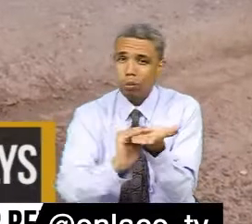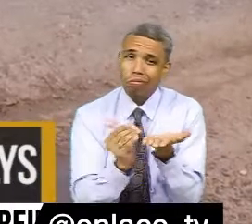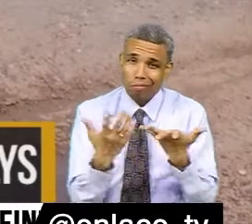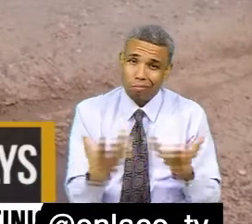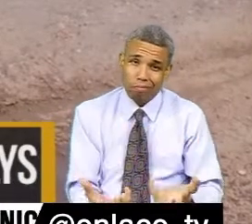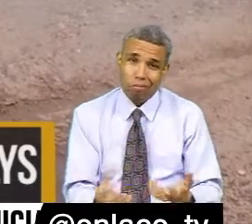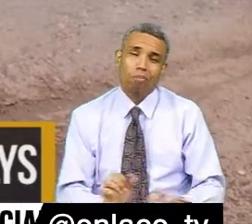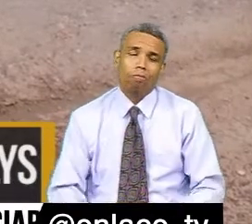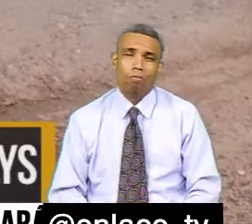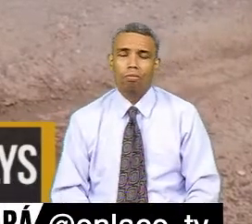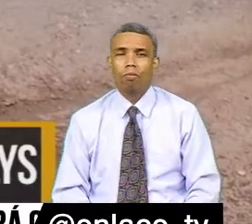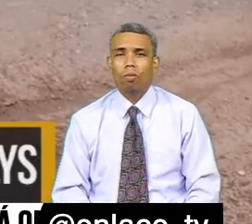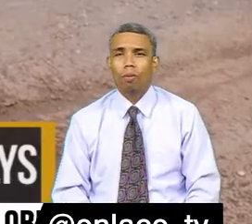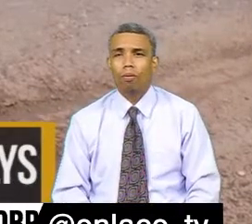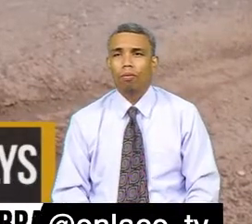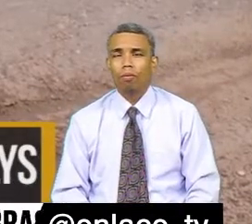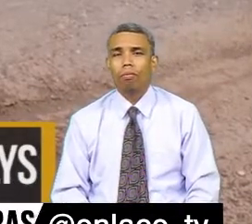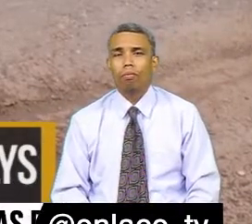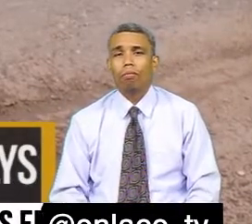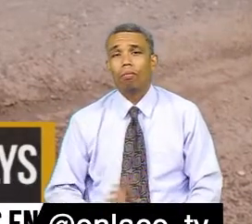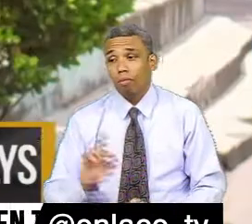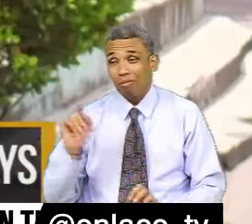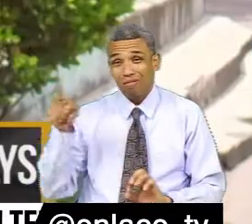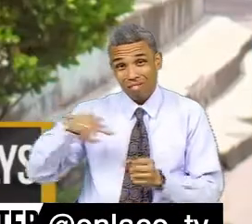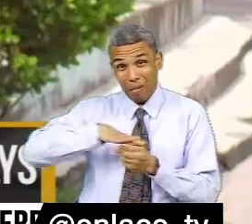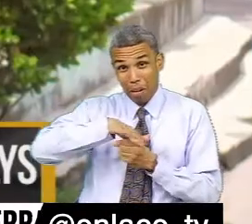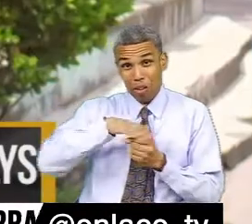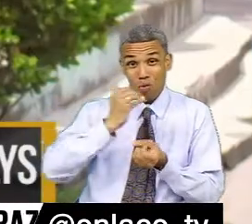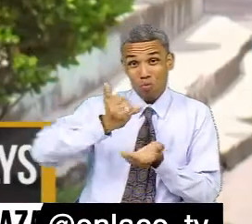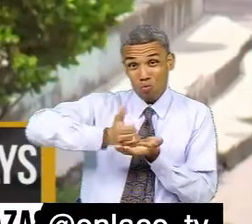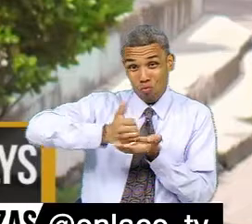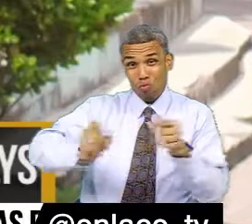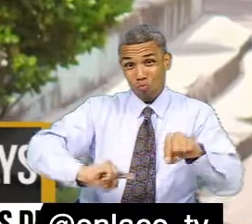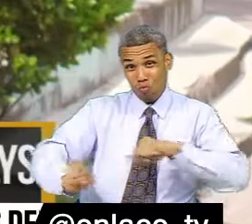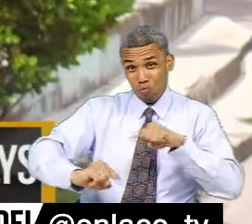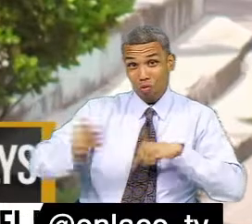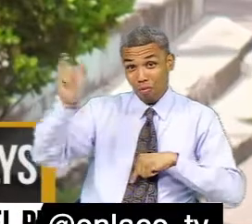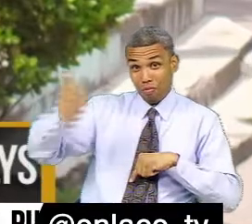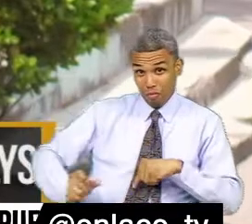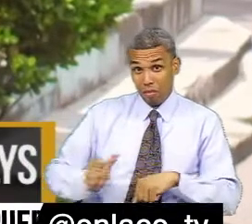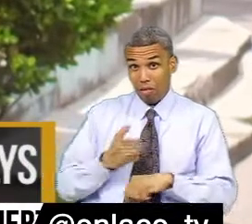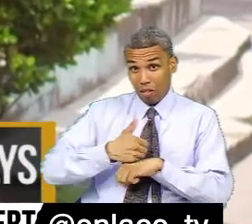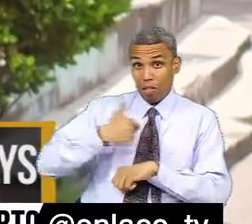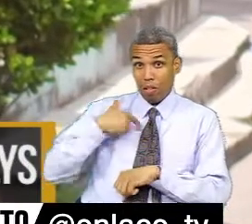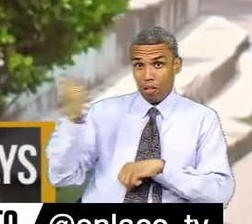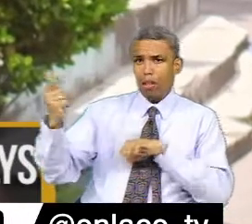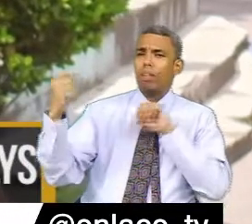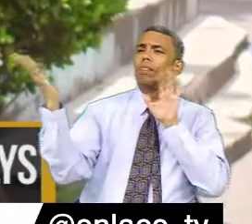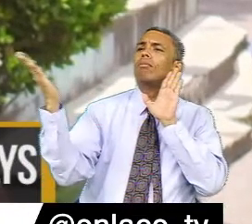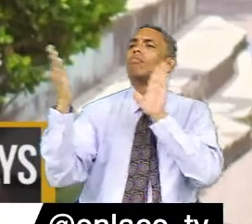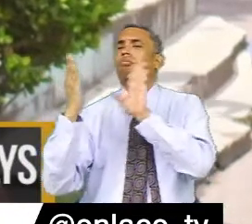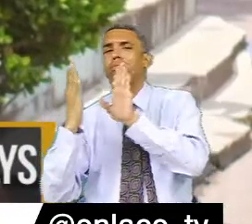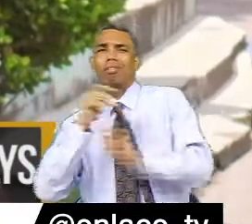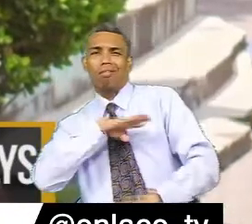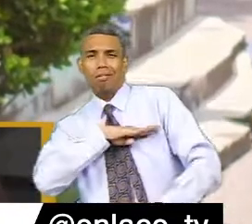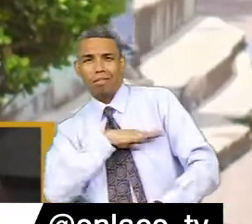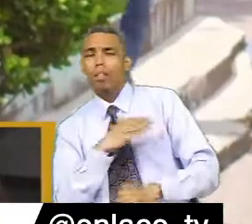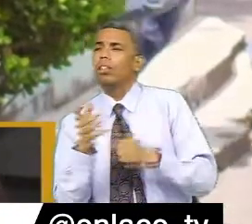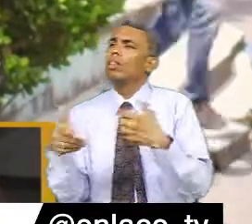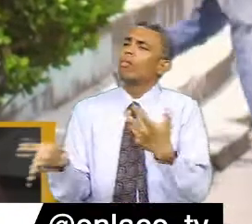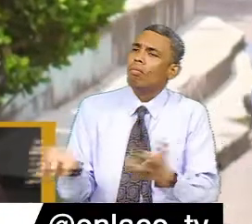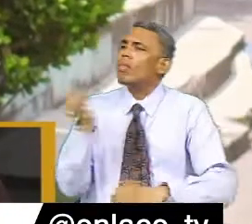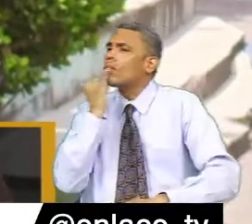en la cuadra. Ya el señor presidente ha ido y siempre dice que es que no hay recursos para esa vía, que todavía no sale, pero lo importante es que